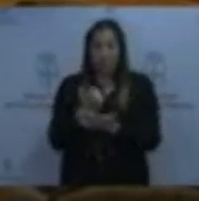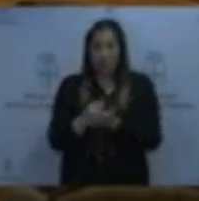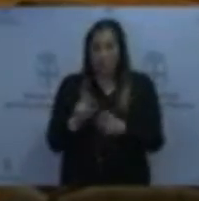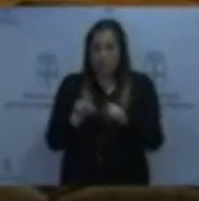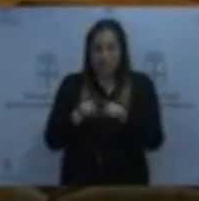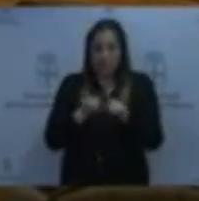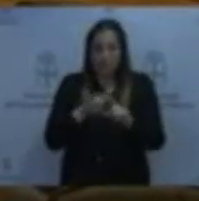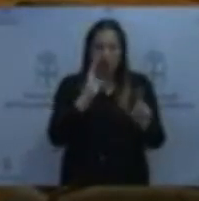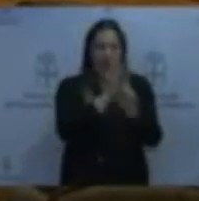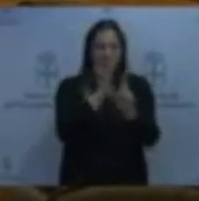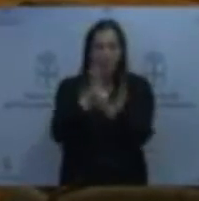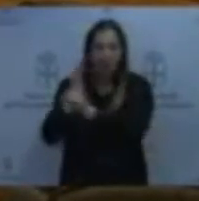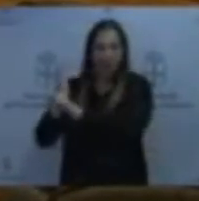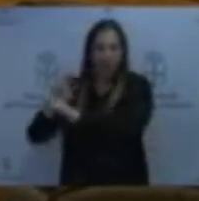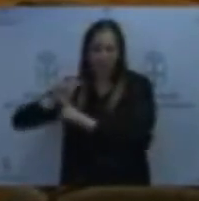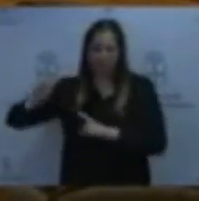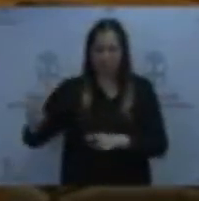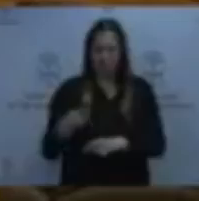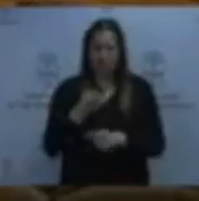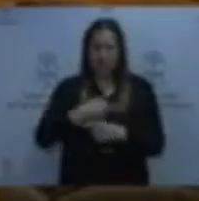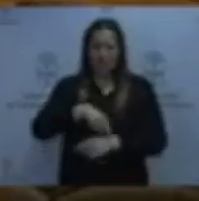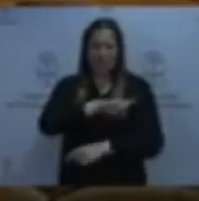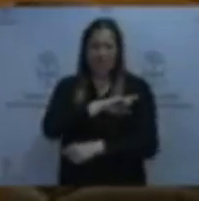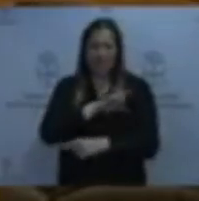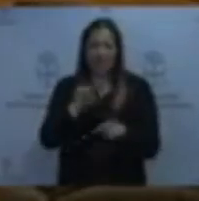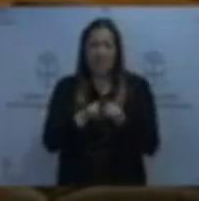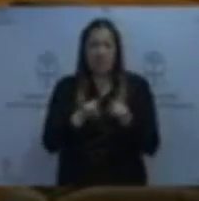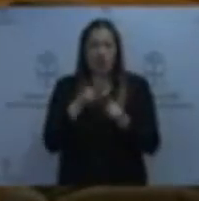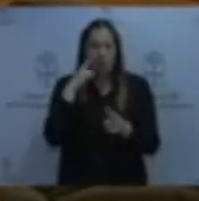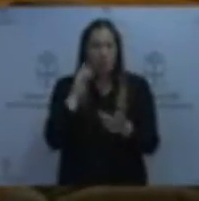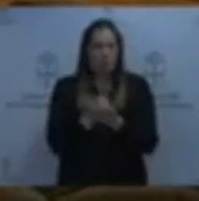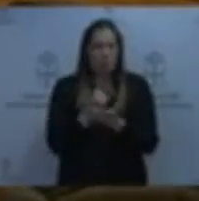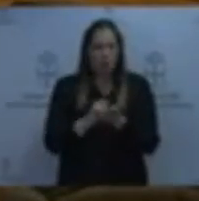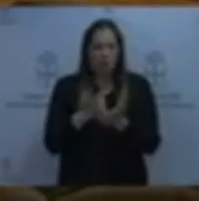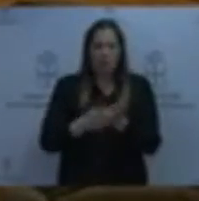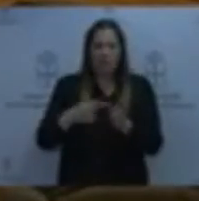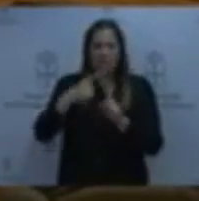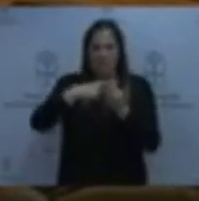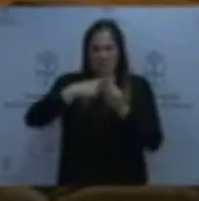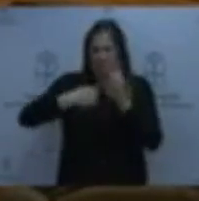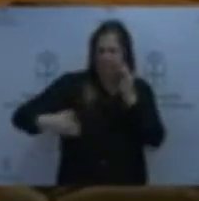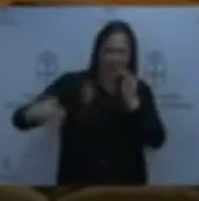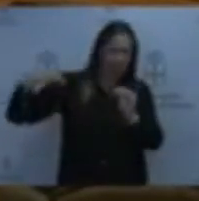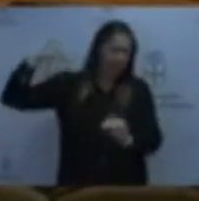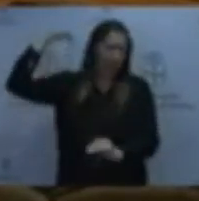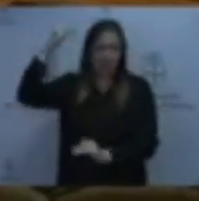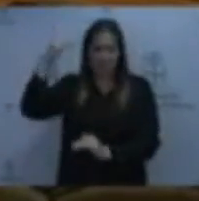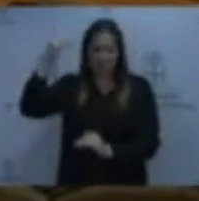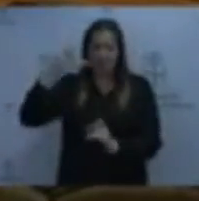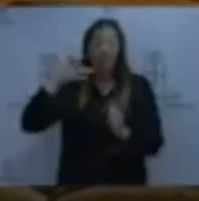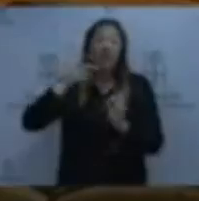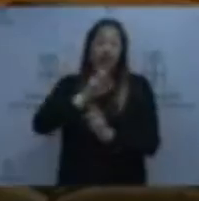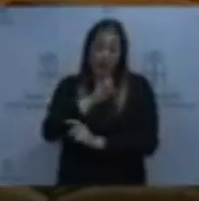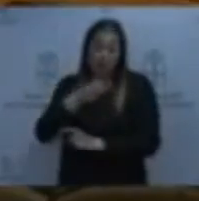carnicería. La litigiosidad de las pruebas se dispara. Y no es de extrañar que, como